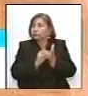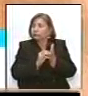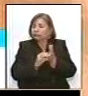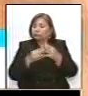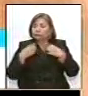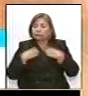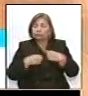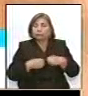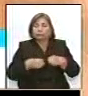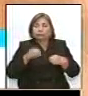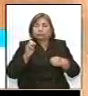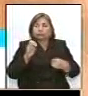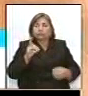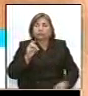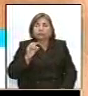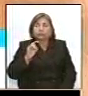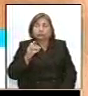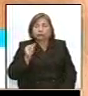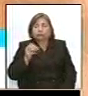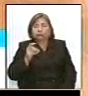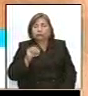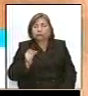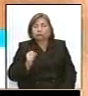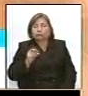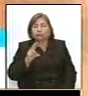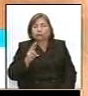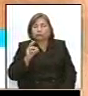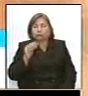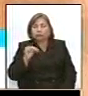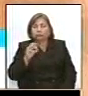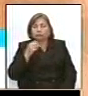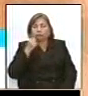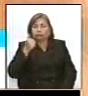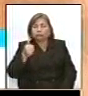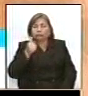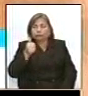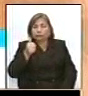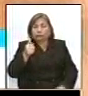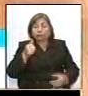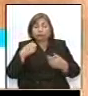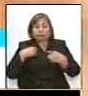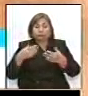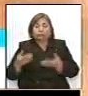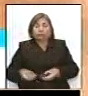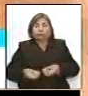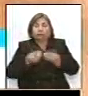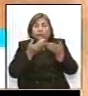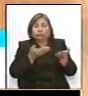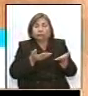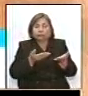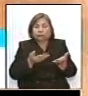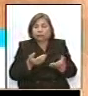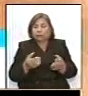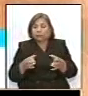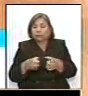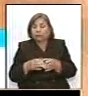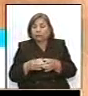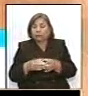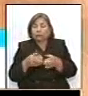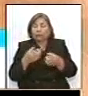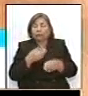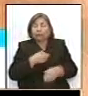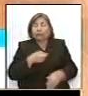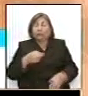abogados Eduard Álvarez Irala y Benji Espinosa Ramos, que el propio congresista denunciado traslada a la comisión a través de la